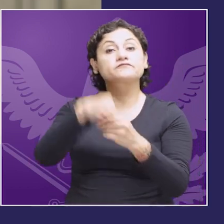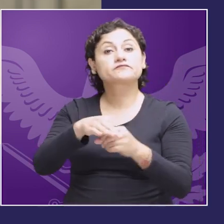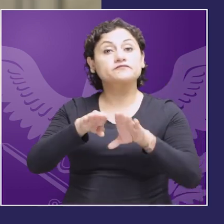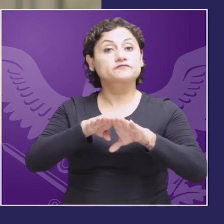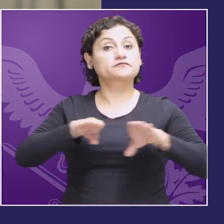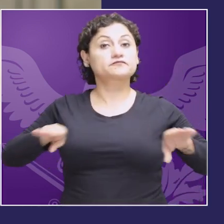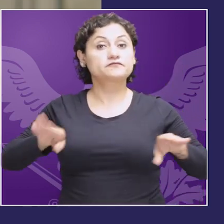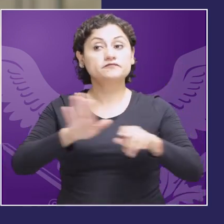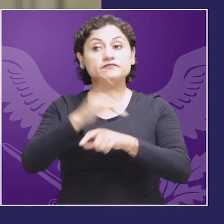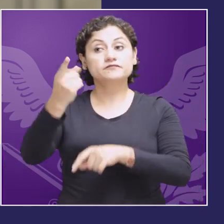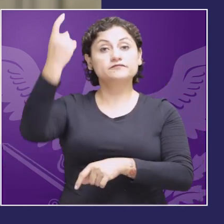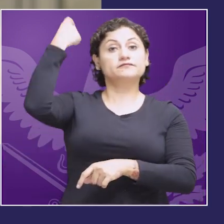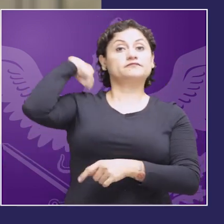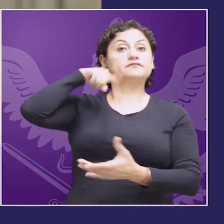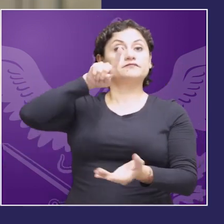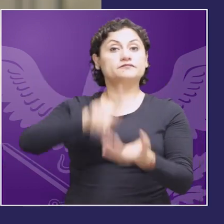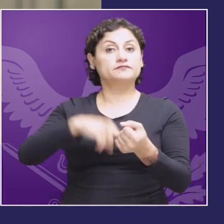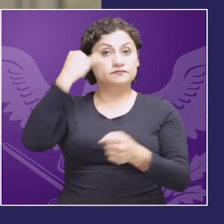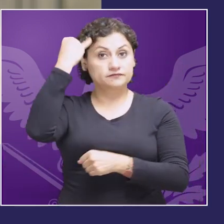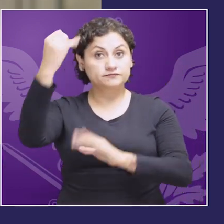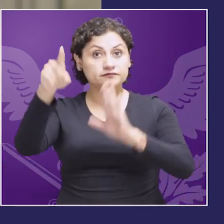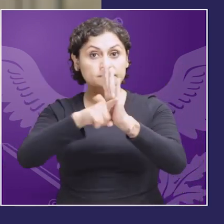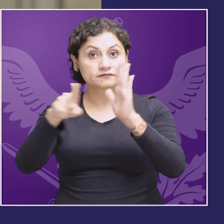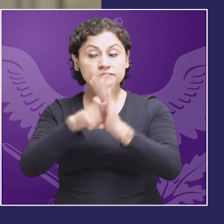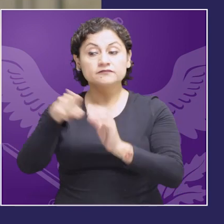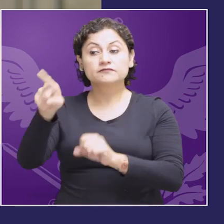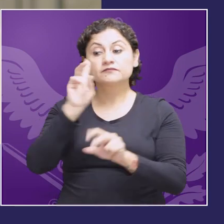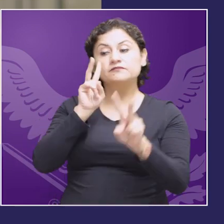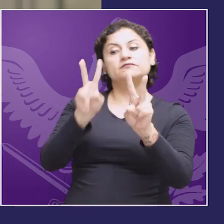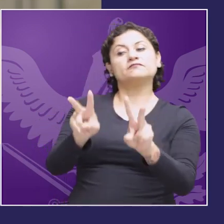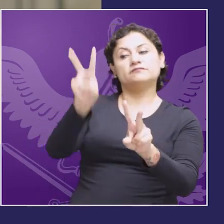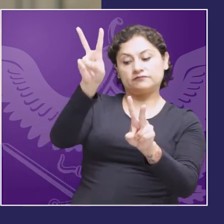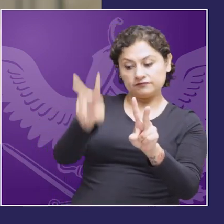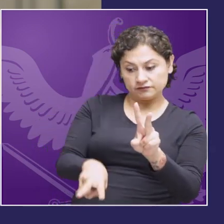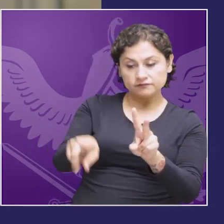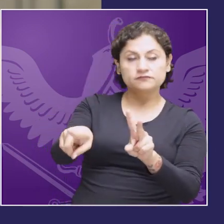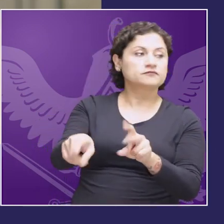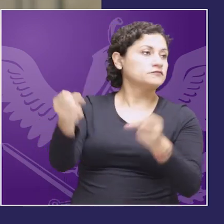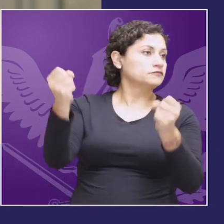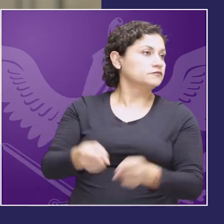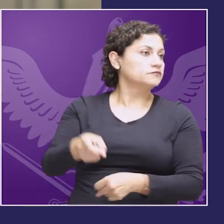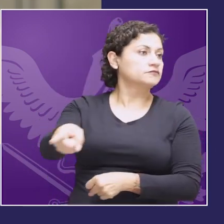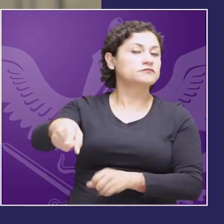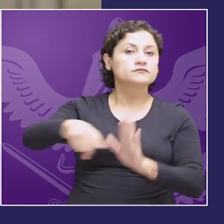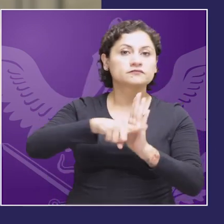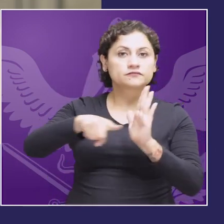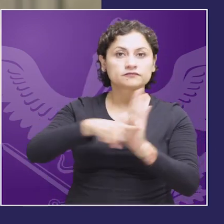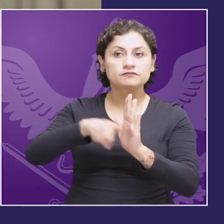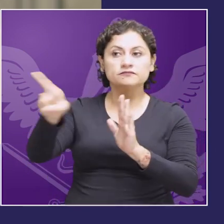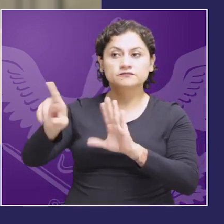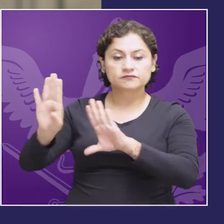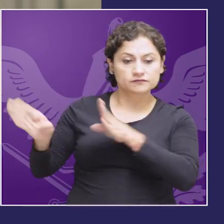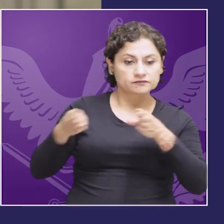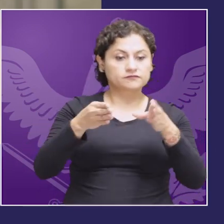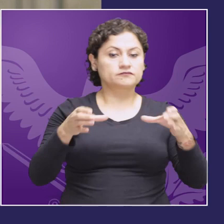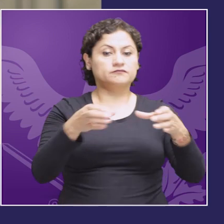usted probablemente no va a lograr ser imparcial. ¿Por qué? Porque trae sus estereotipos, porque efectivamente encasilló a la